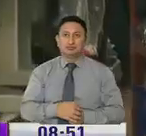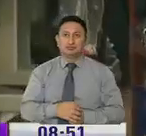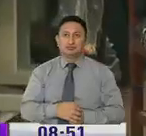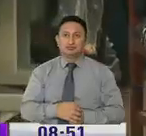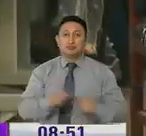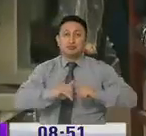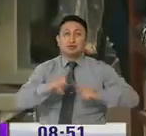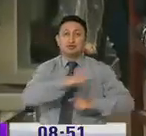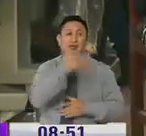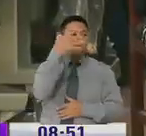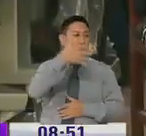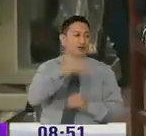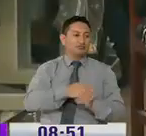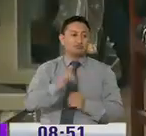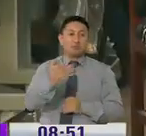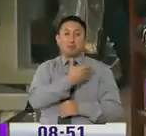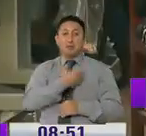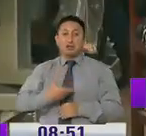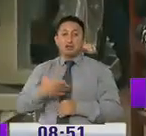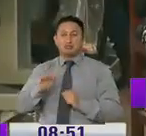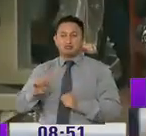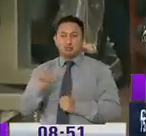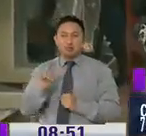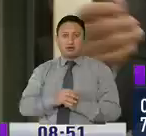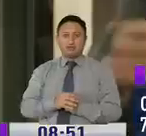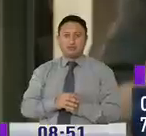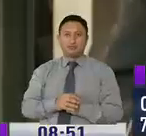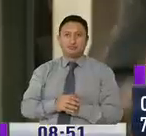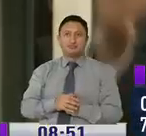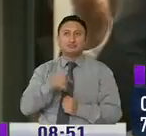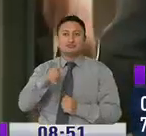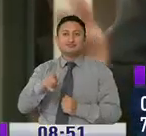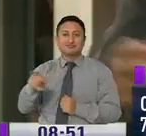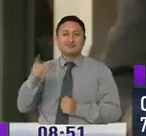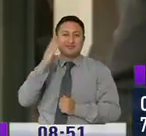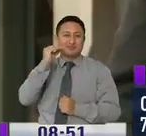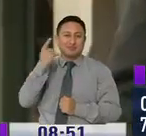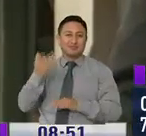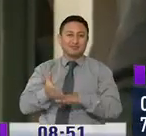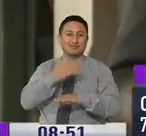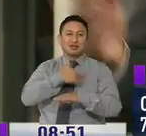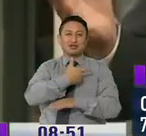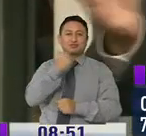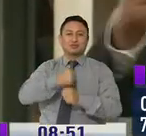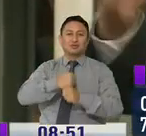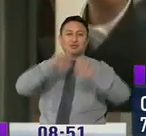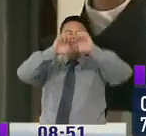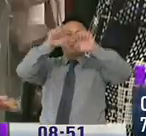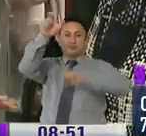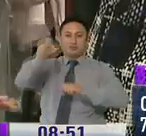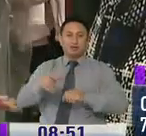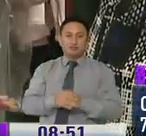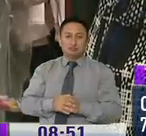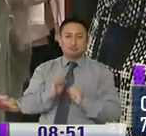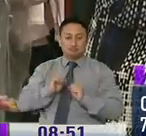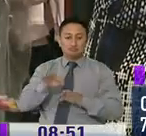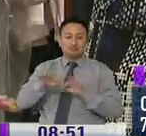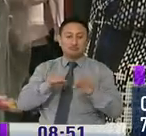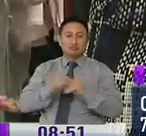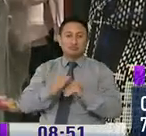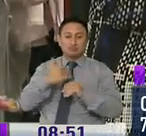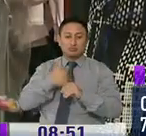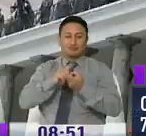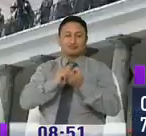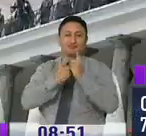Pero mientras ella hablaba, el presidente Moreno no se quedó atrás. Ahí contó sus años como empresario y, claro, se refirió a su cambio